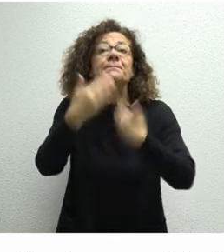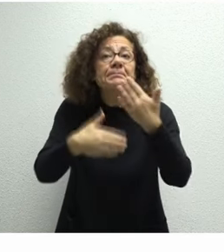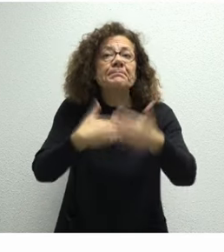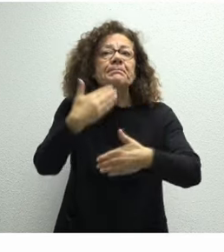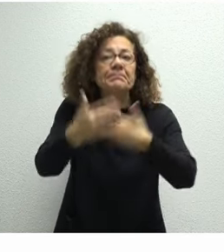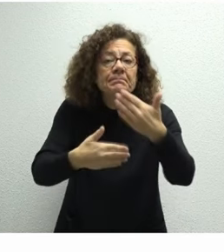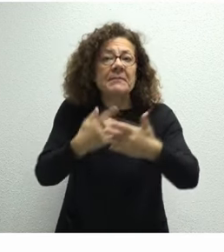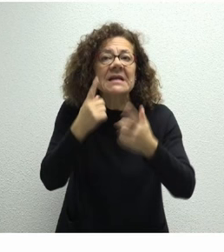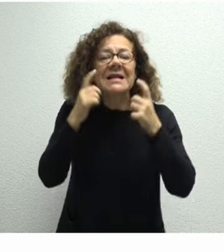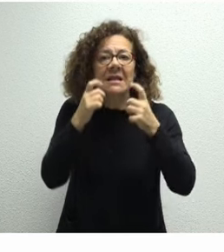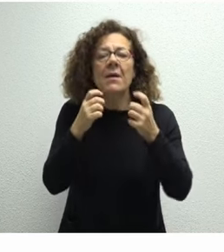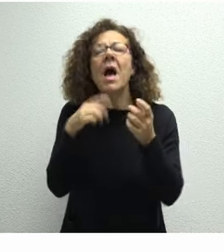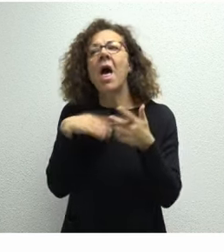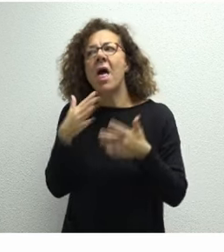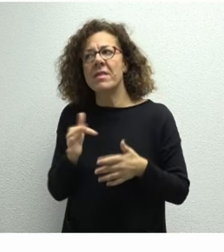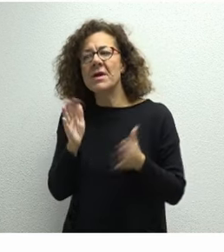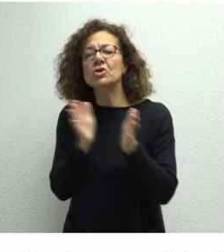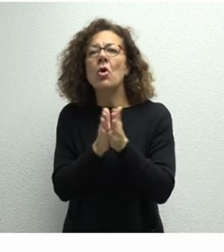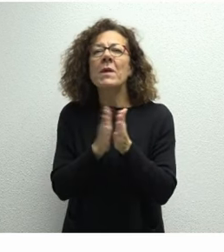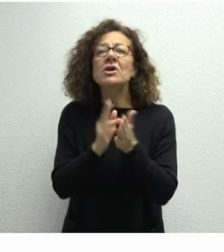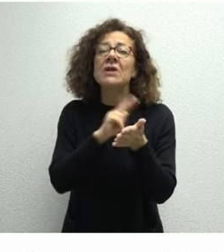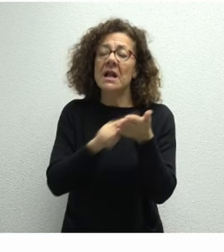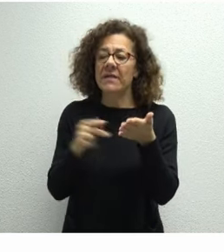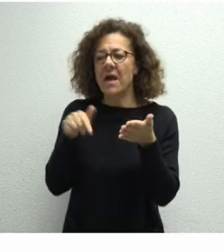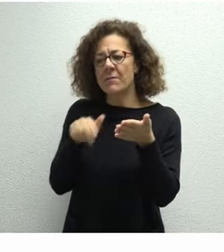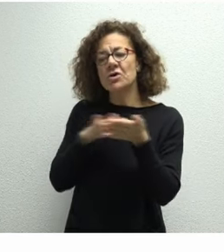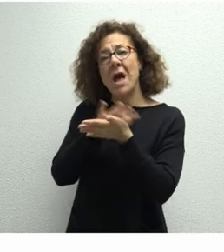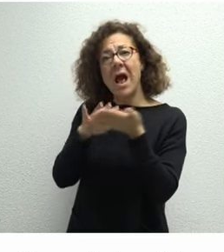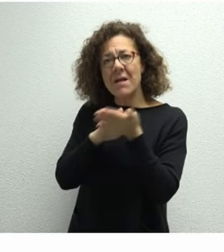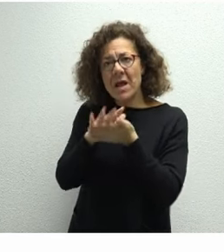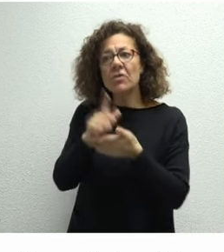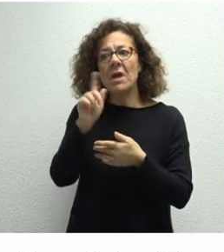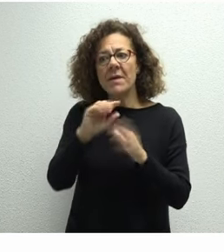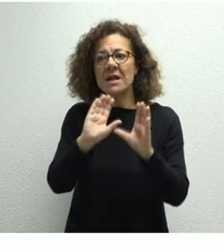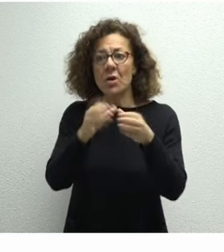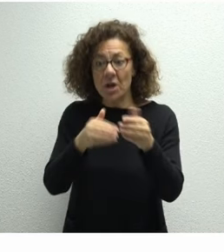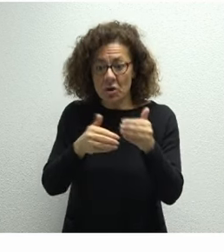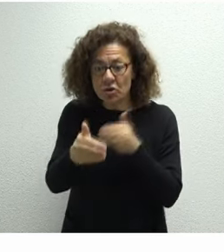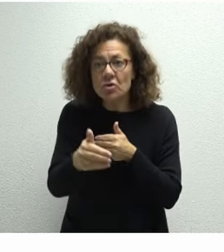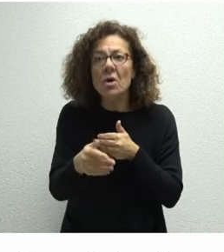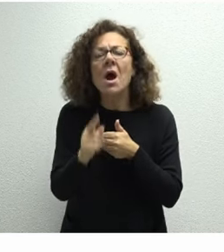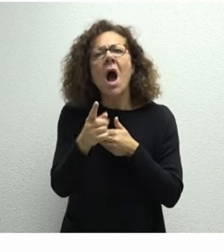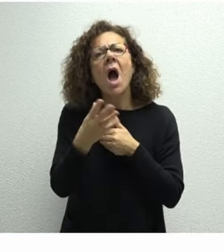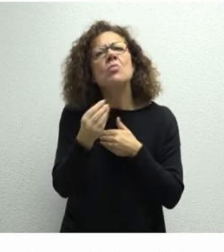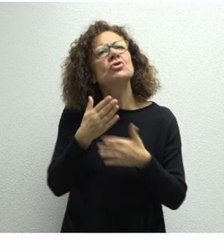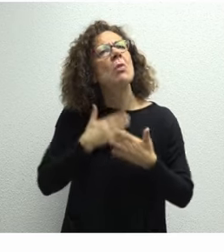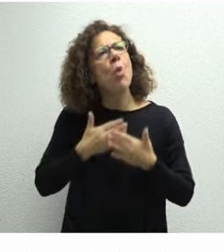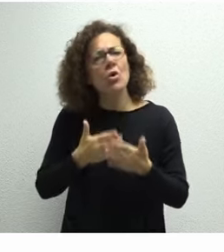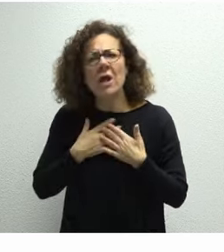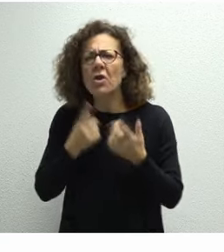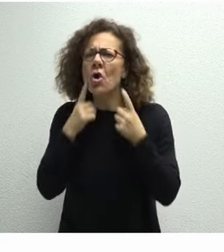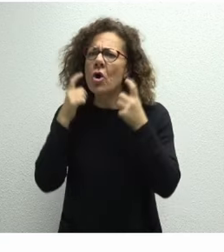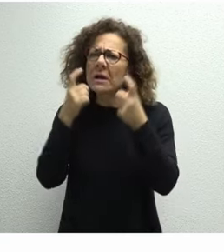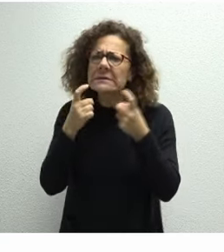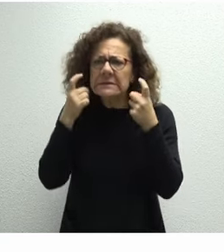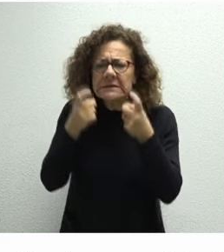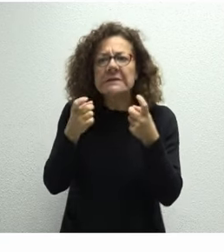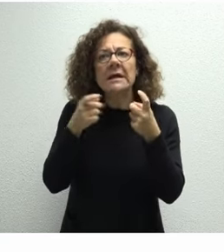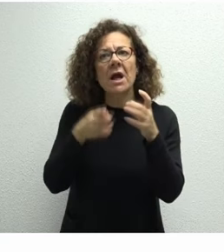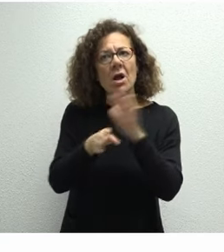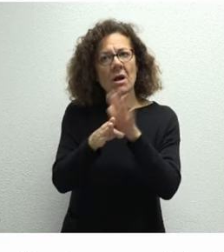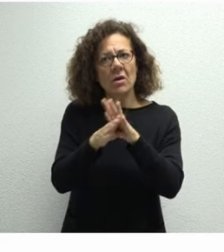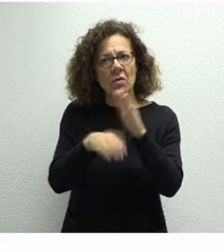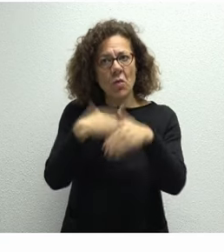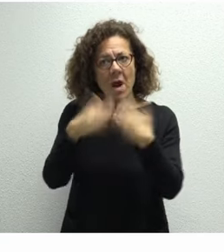además compañeros de Galicia que hemos hablado estos días tenemos pendiente reunirnos con todos Hay una gran voluntad y un gran interés en avanzar en ese